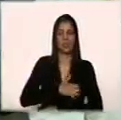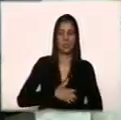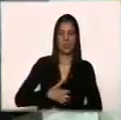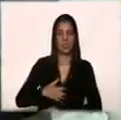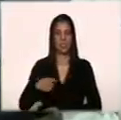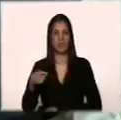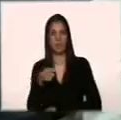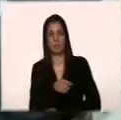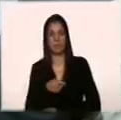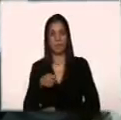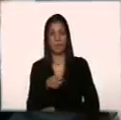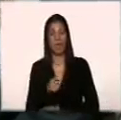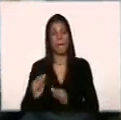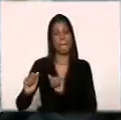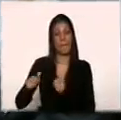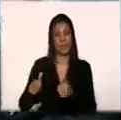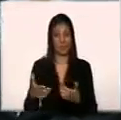quiso